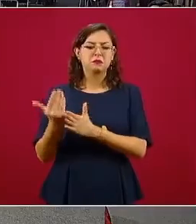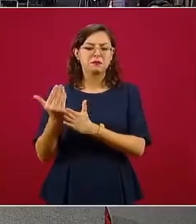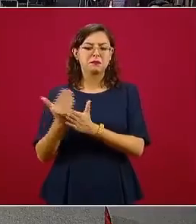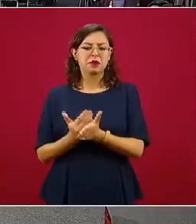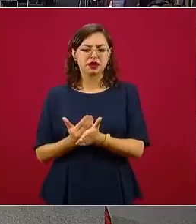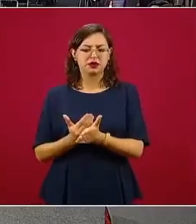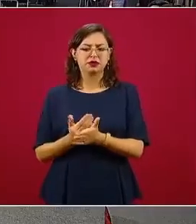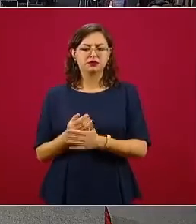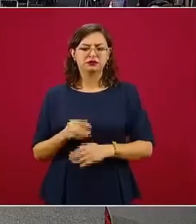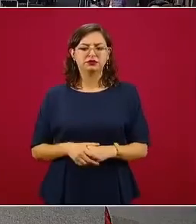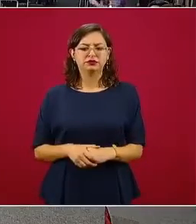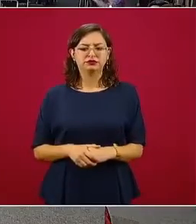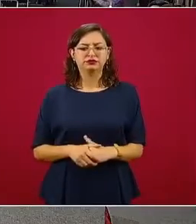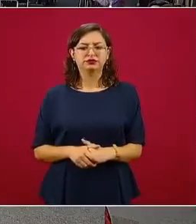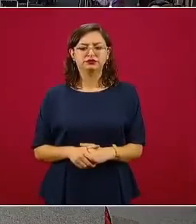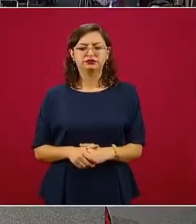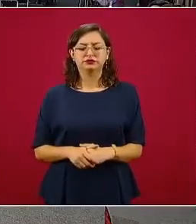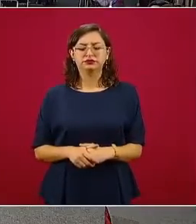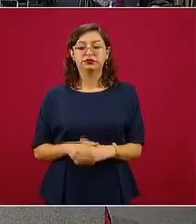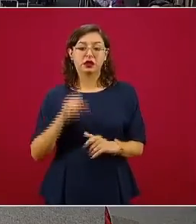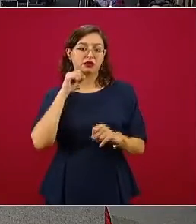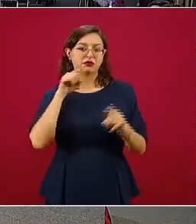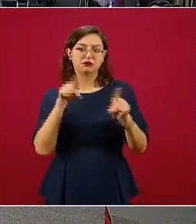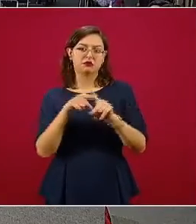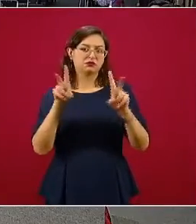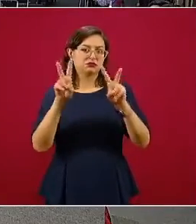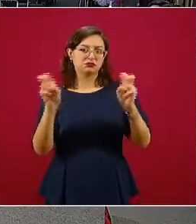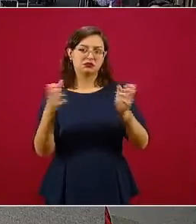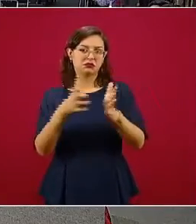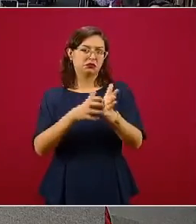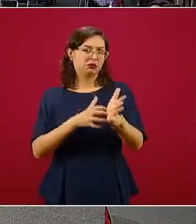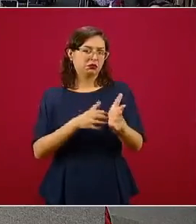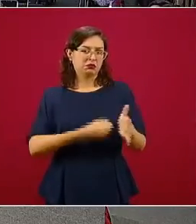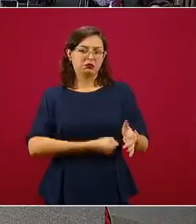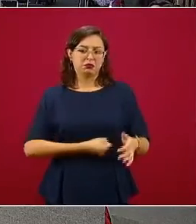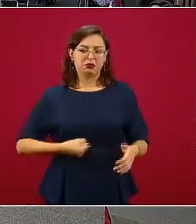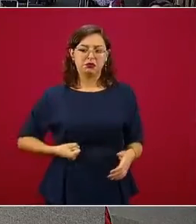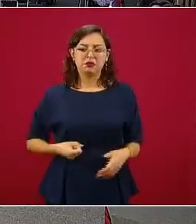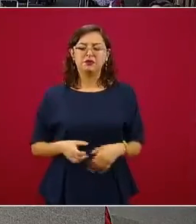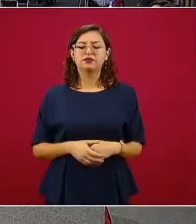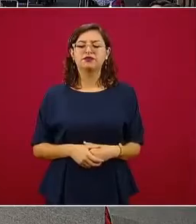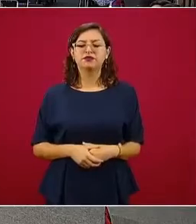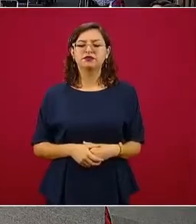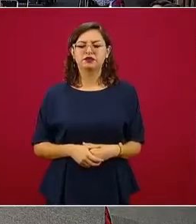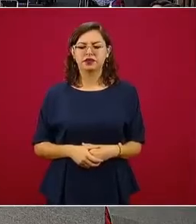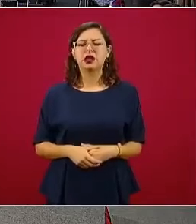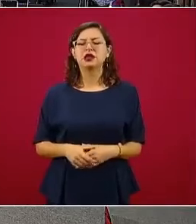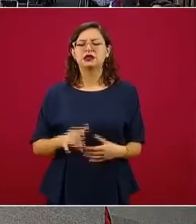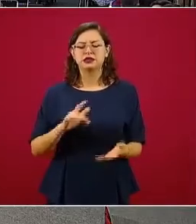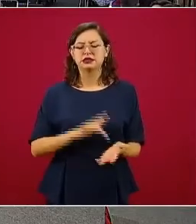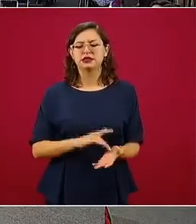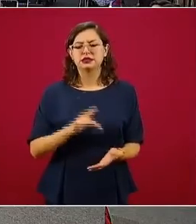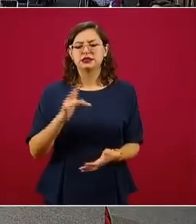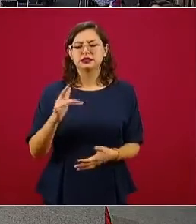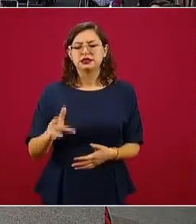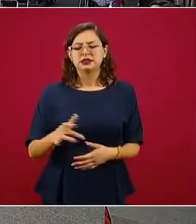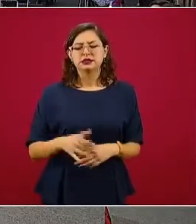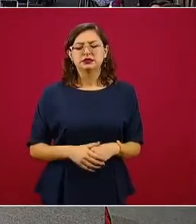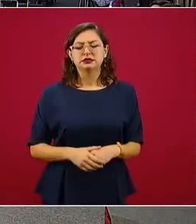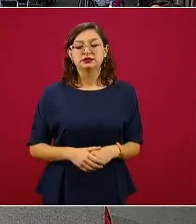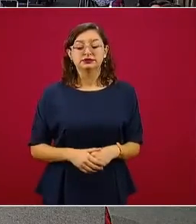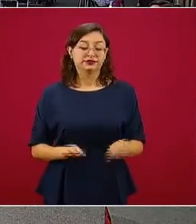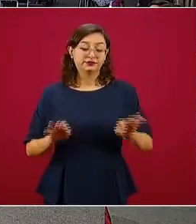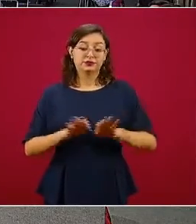También tiene que ver con los ahorros. Sin duda. Gracias, Hans. Fundamental terminar con